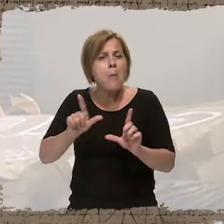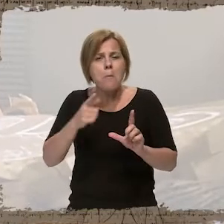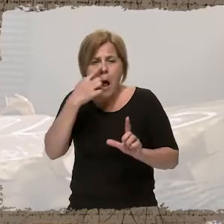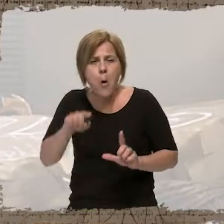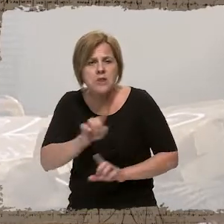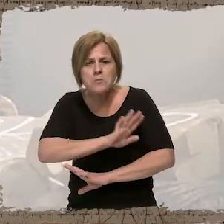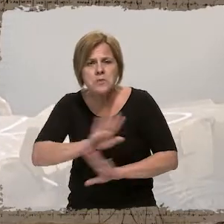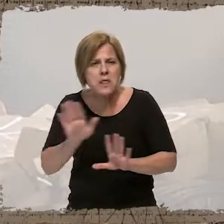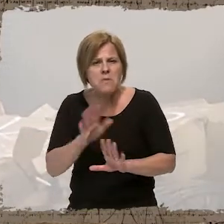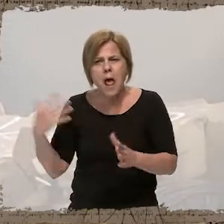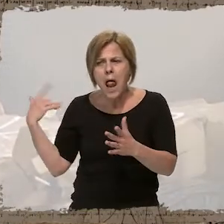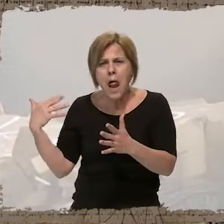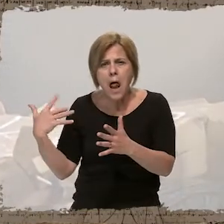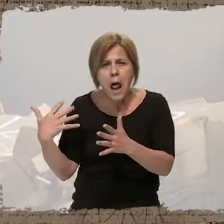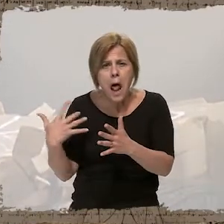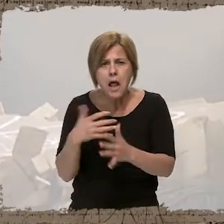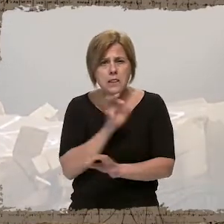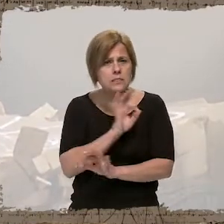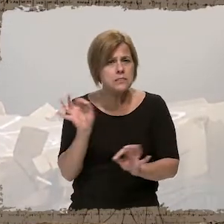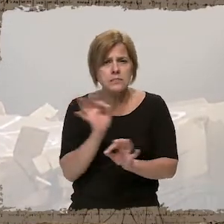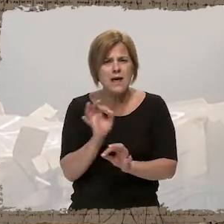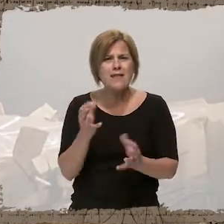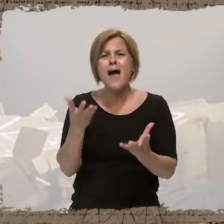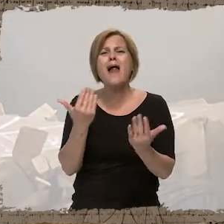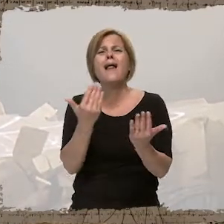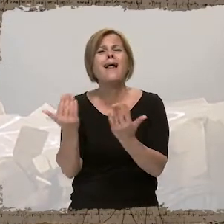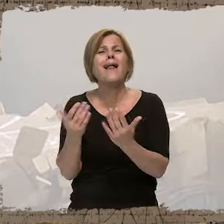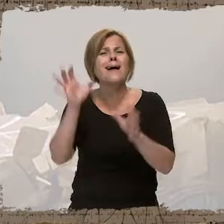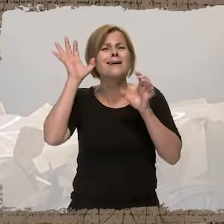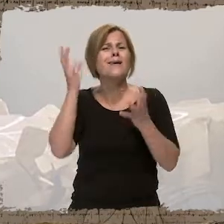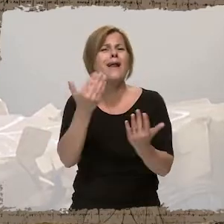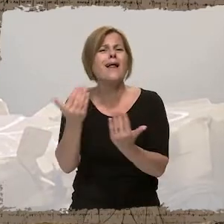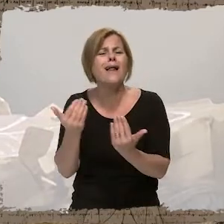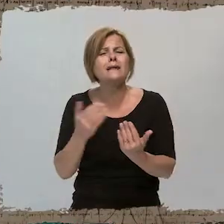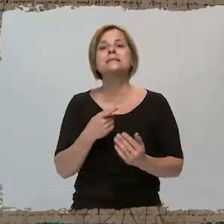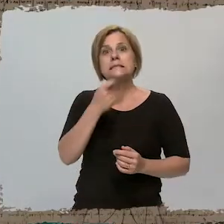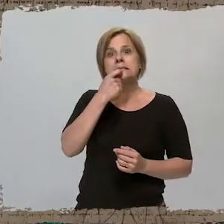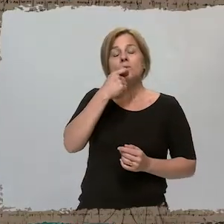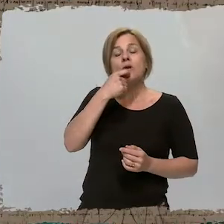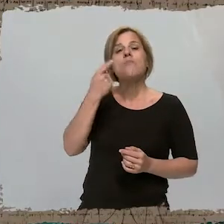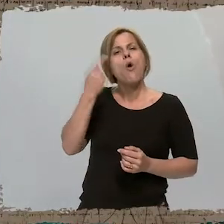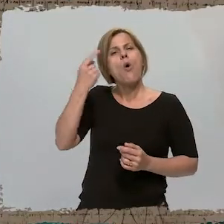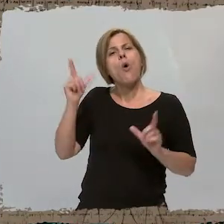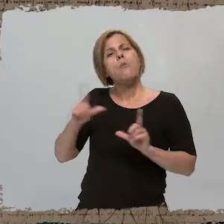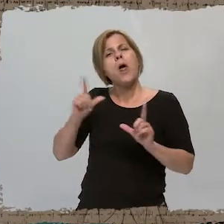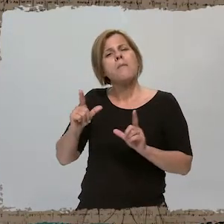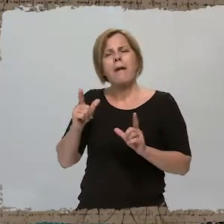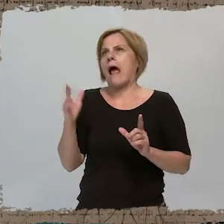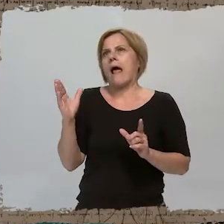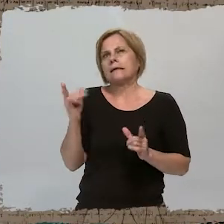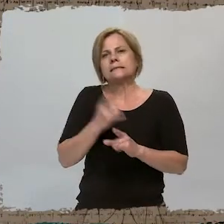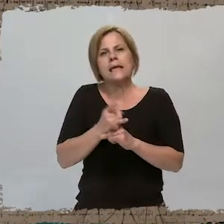programa pero no me acuerdo de nada de lo que pasó los anteriores me ayuden a recordar si por ejemplo en uno de los programas resolvimos